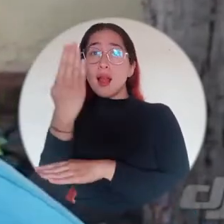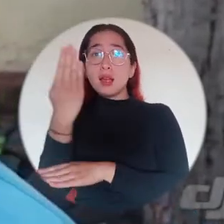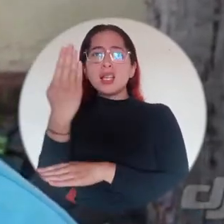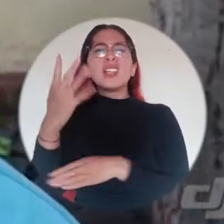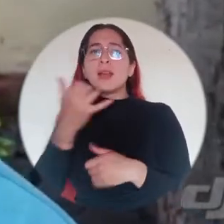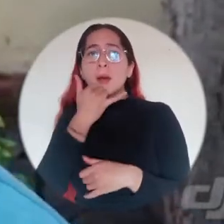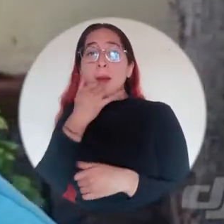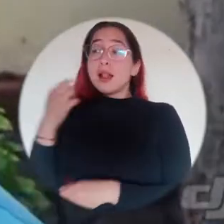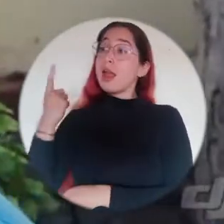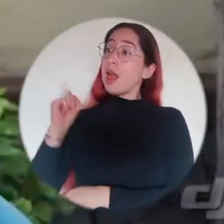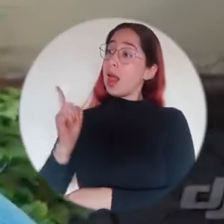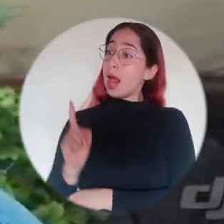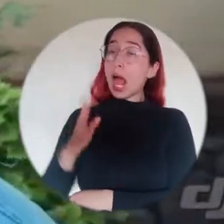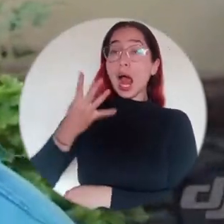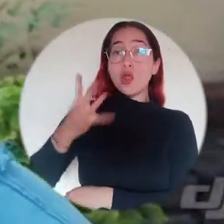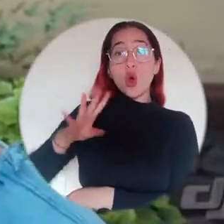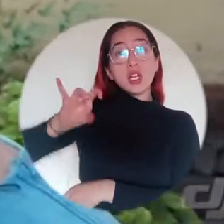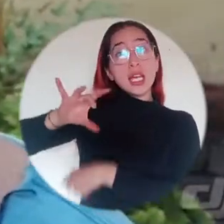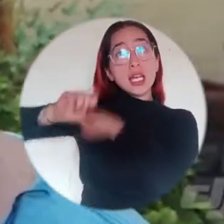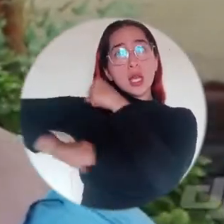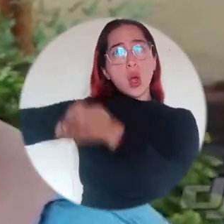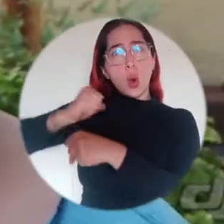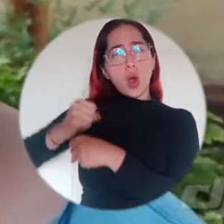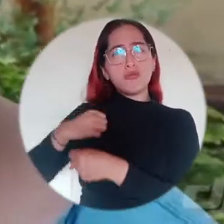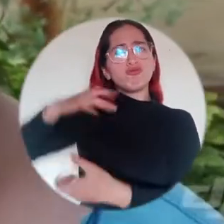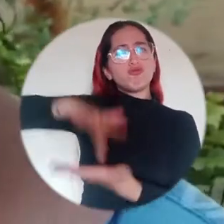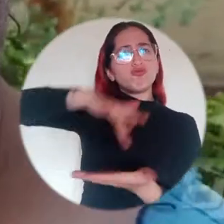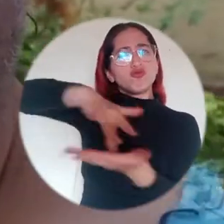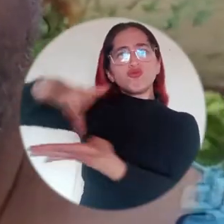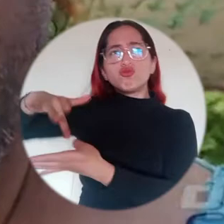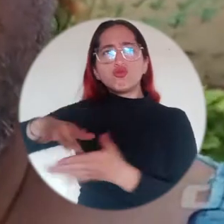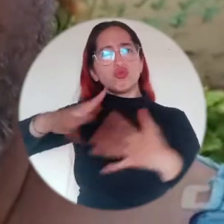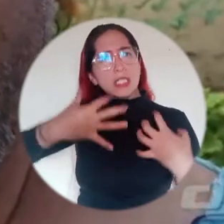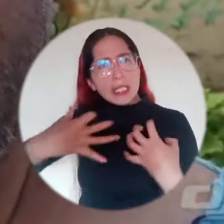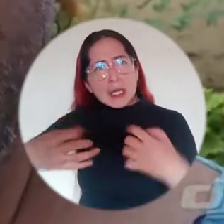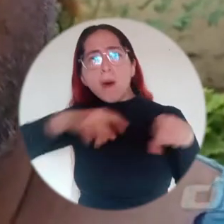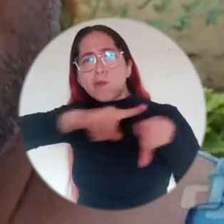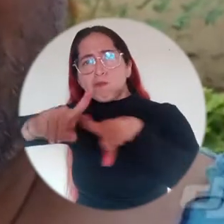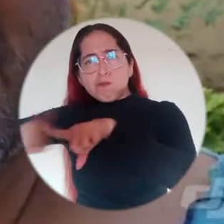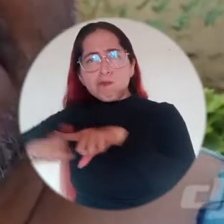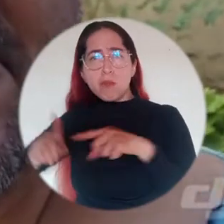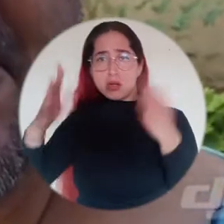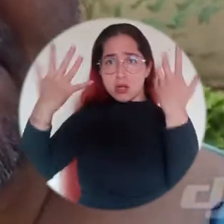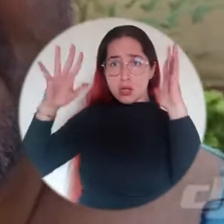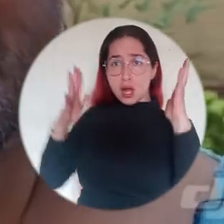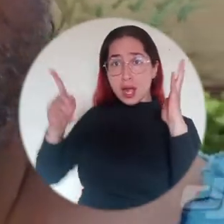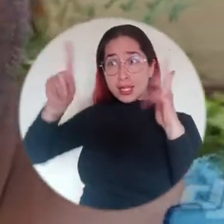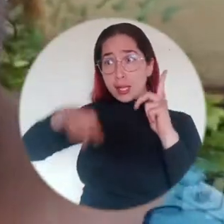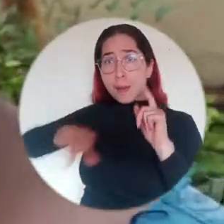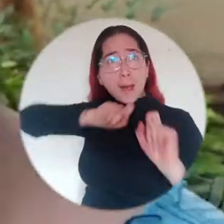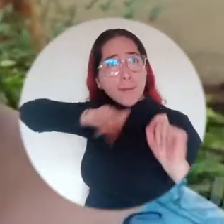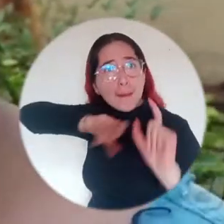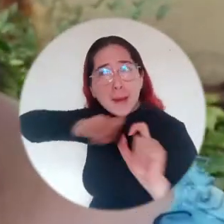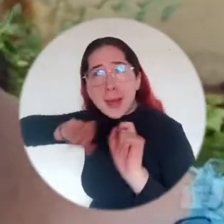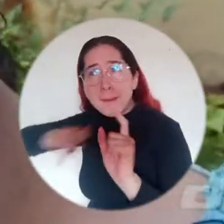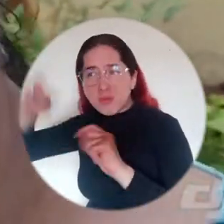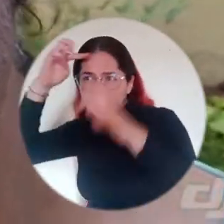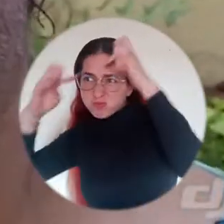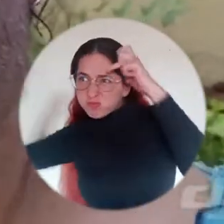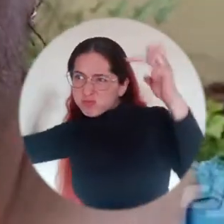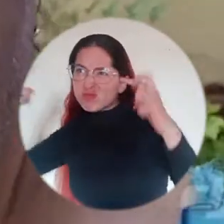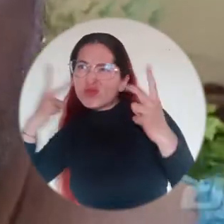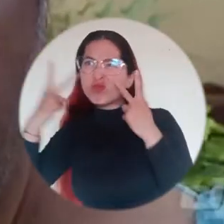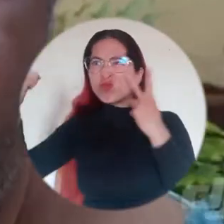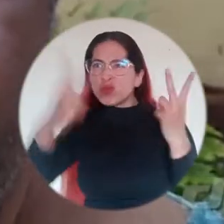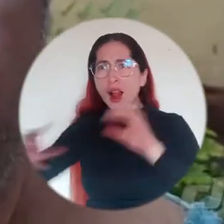años, donde hemos participado en eventos, en festivales, y les hemos seguido la pista a los creadores audiovisuales, tanto de